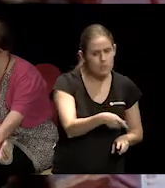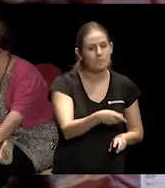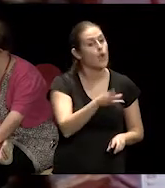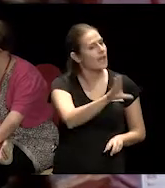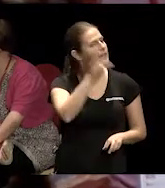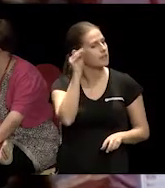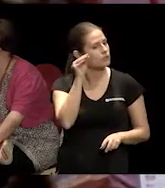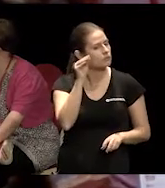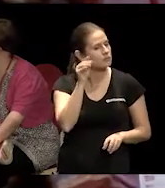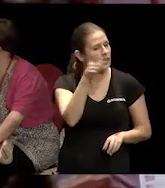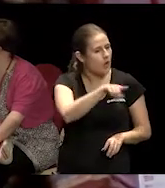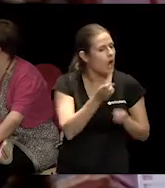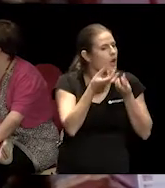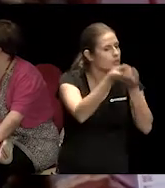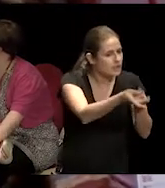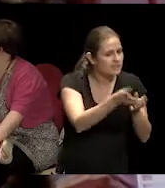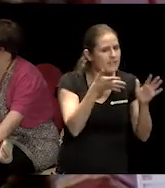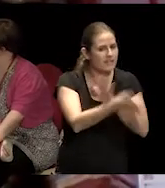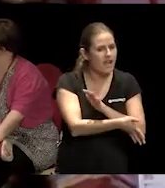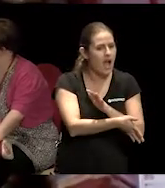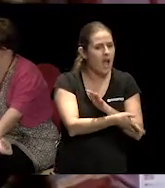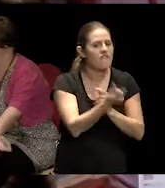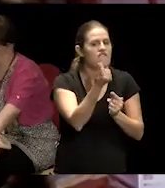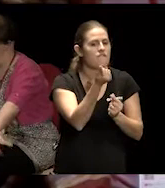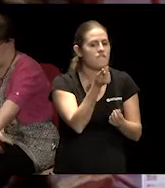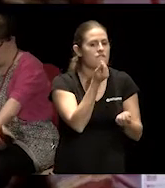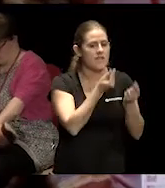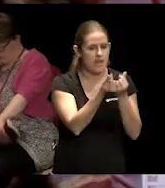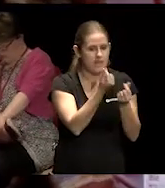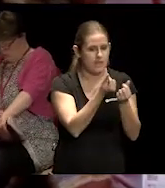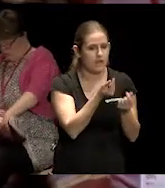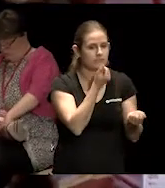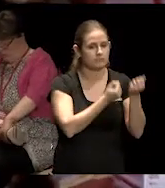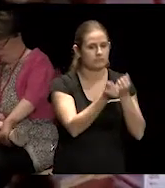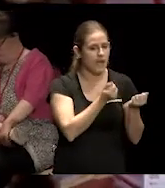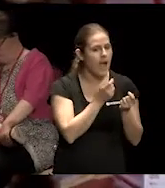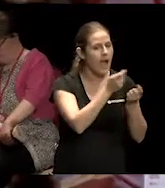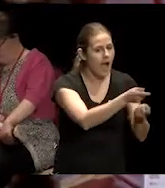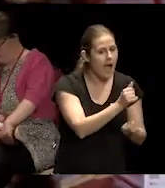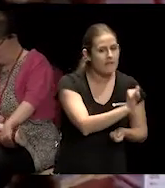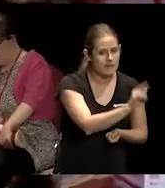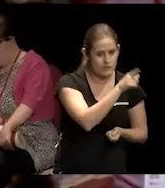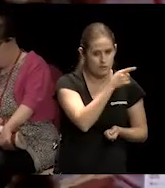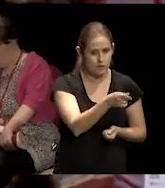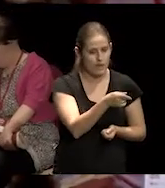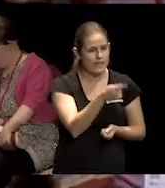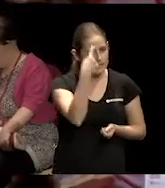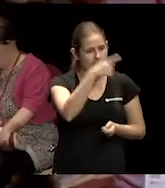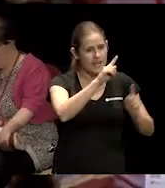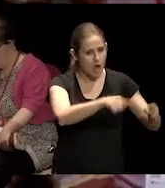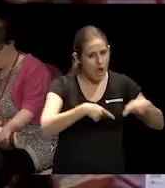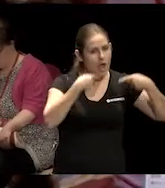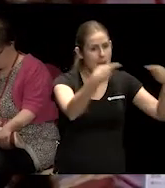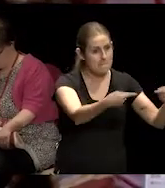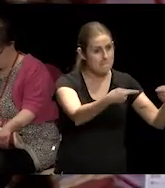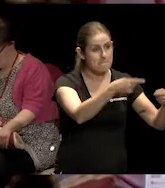estaba cubierto, con lo cual, o no, no lo sé. Y saber cuál ha sido el feedback de la gente que lo vio. La otra